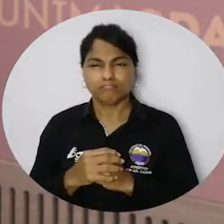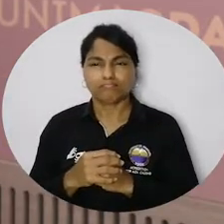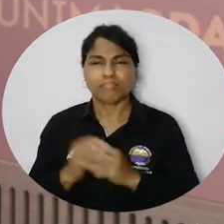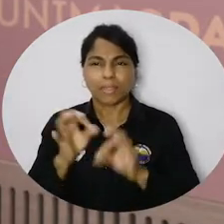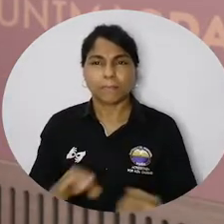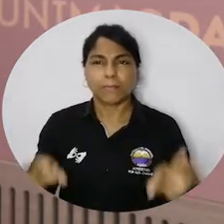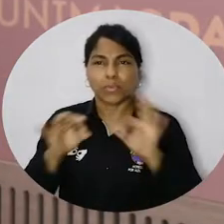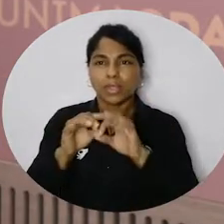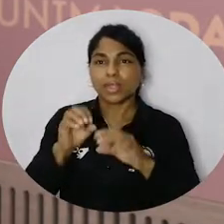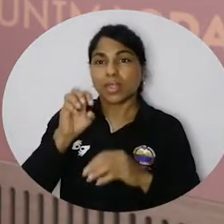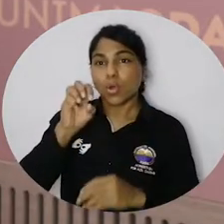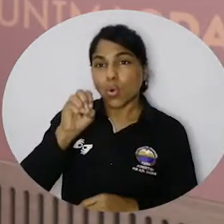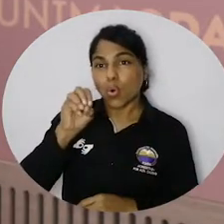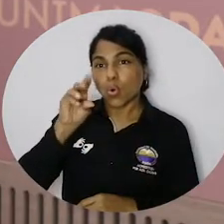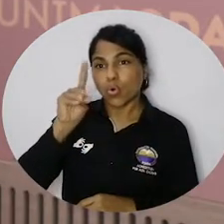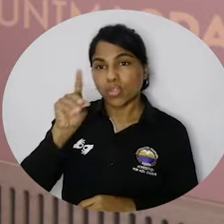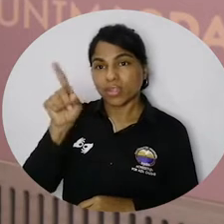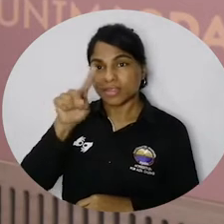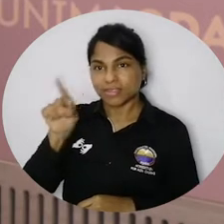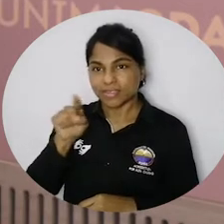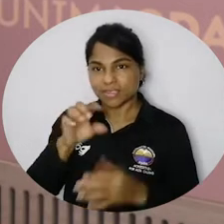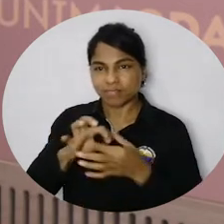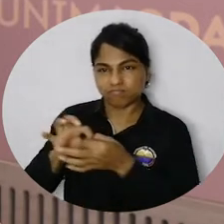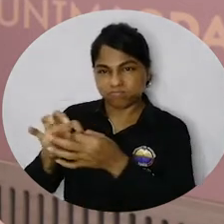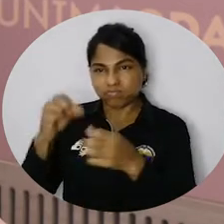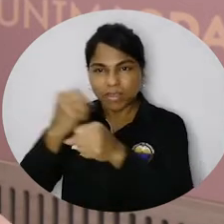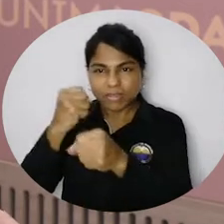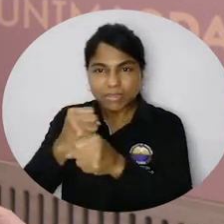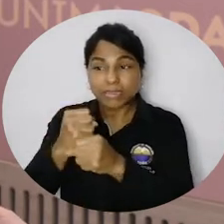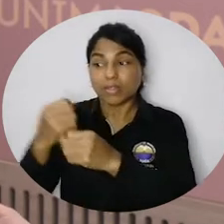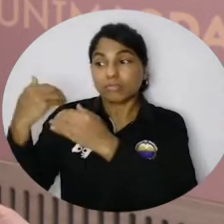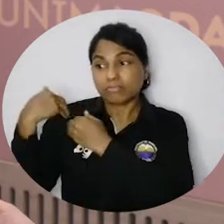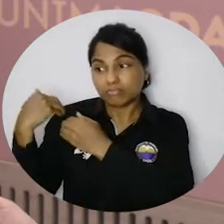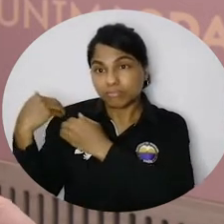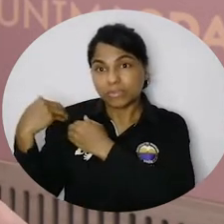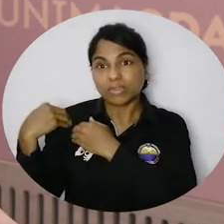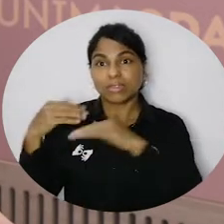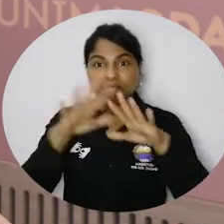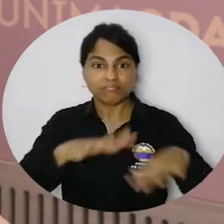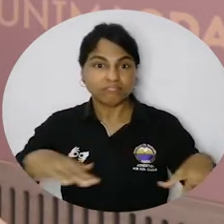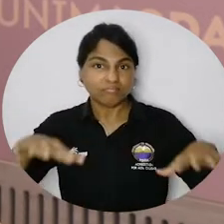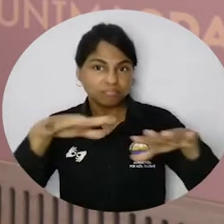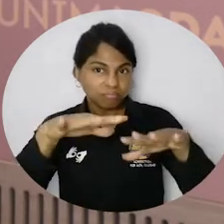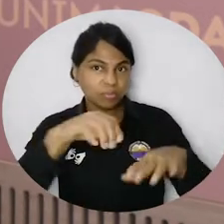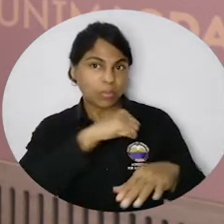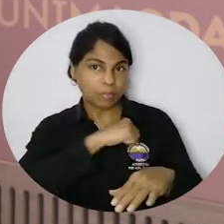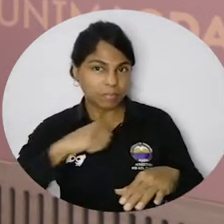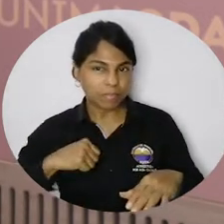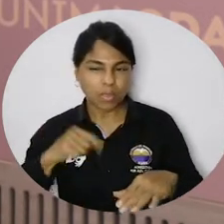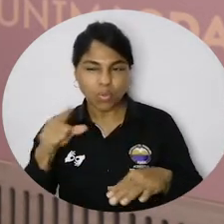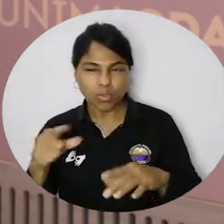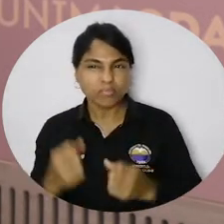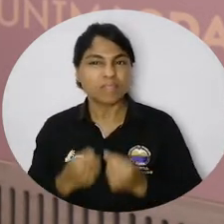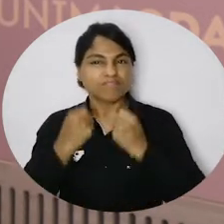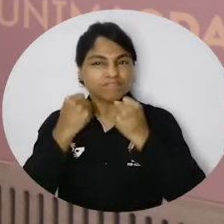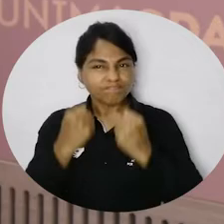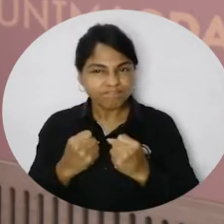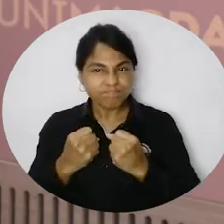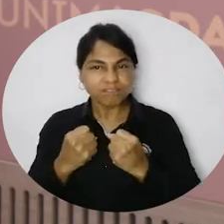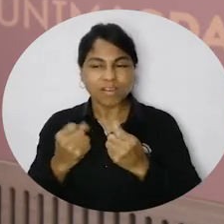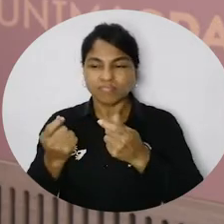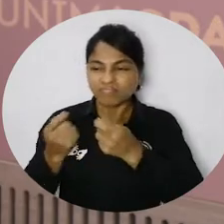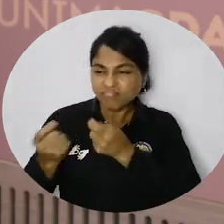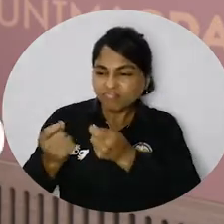ODS, sobre todo porque hay una gran responsabilidad desde el sector privado para poder consolidar